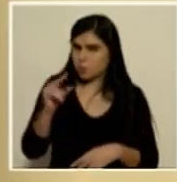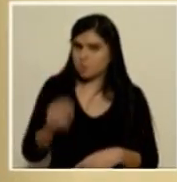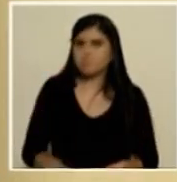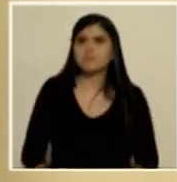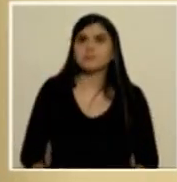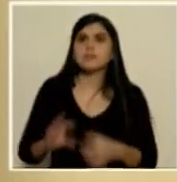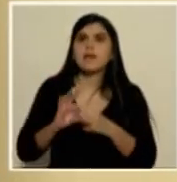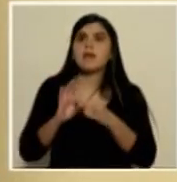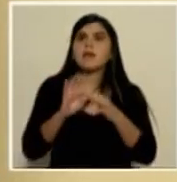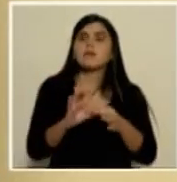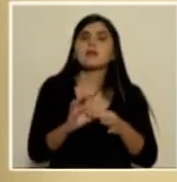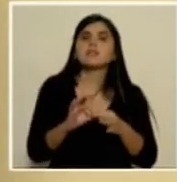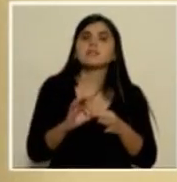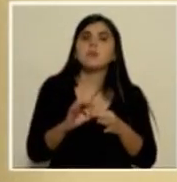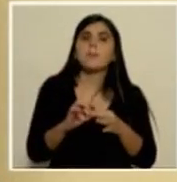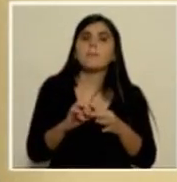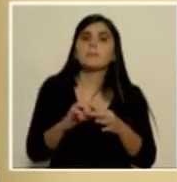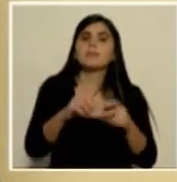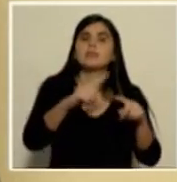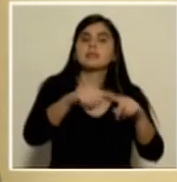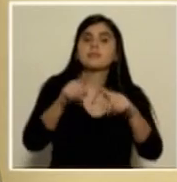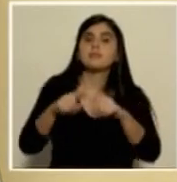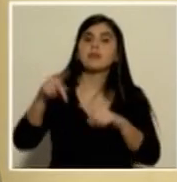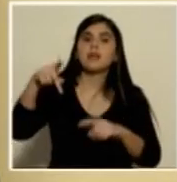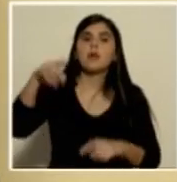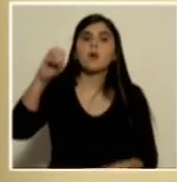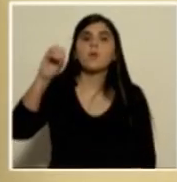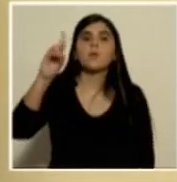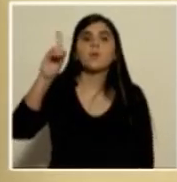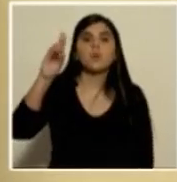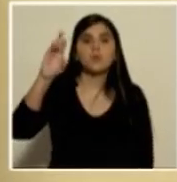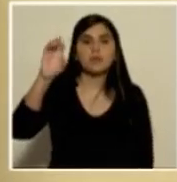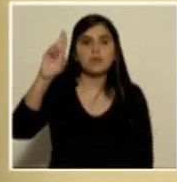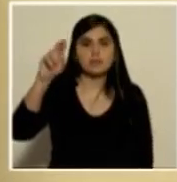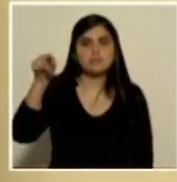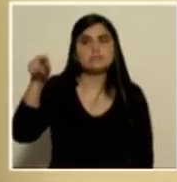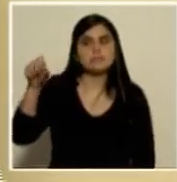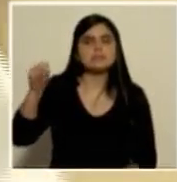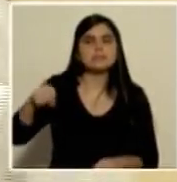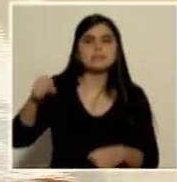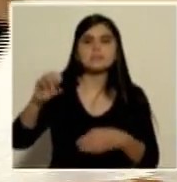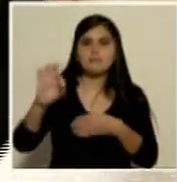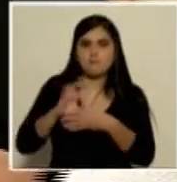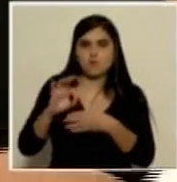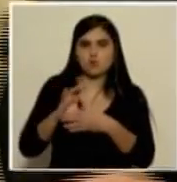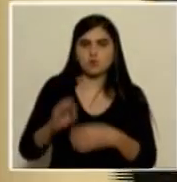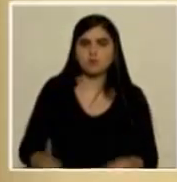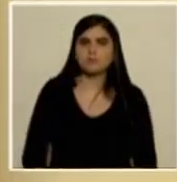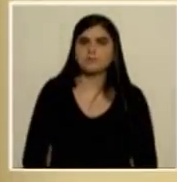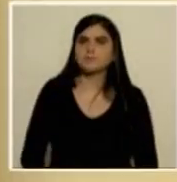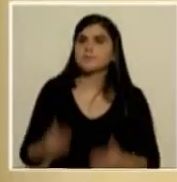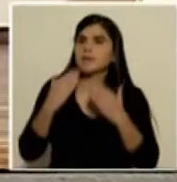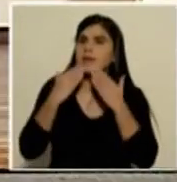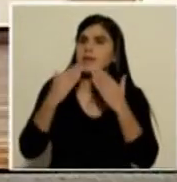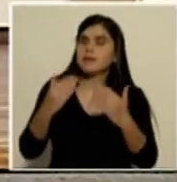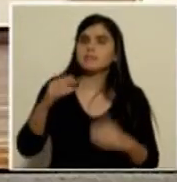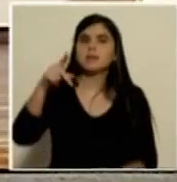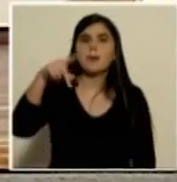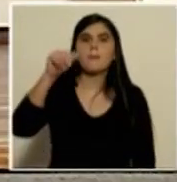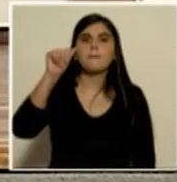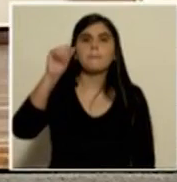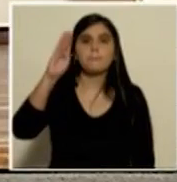relación con los supremos poderes, sí, estarían habilitados para seguir funcionando. Gracias. Pablo Campos,